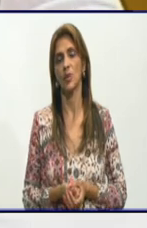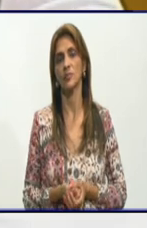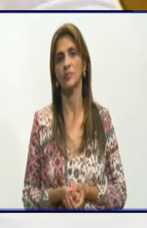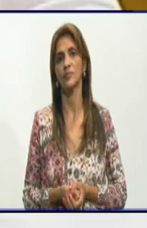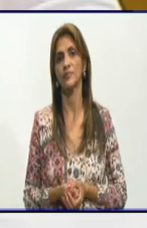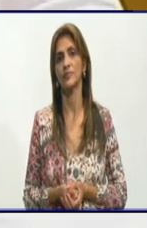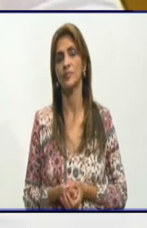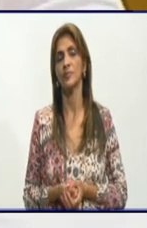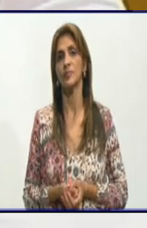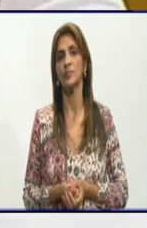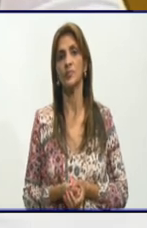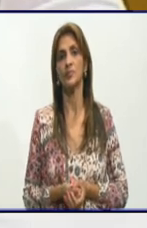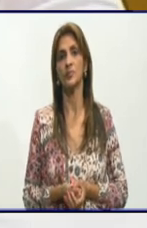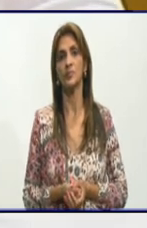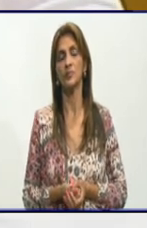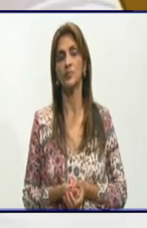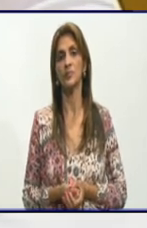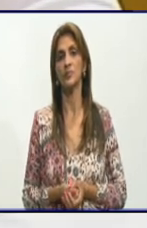no podemos